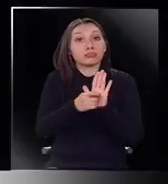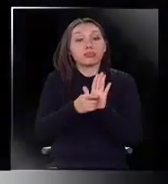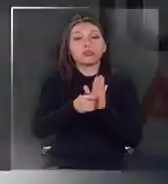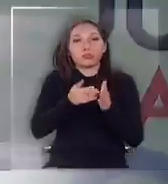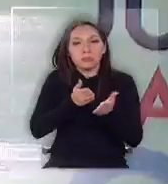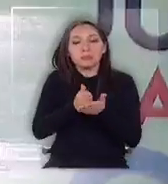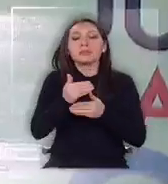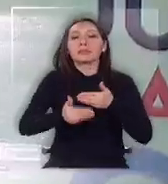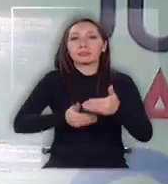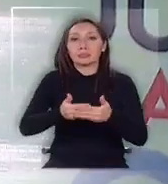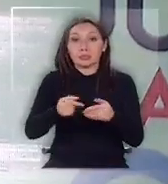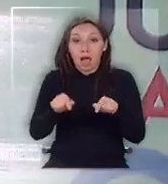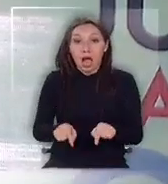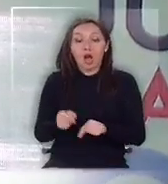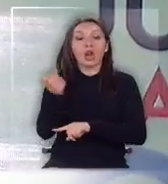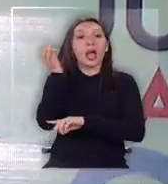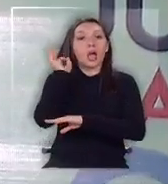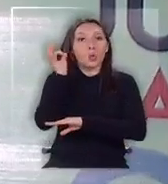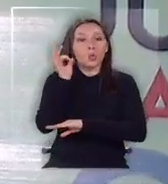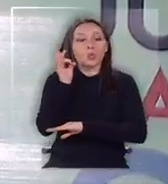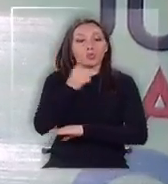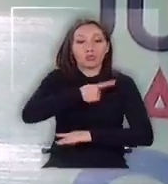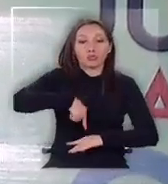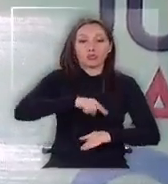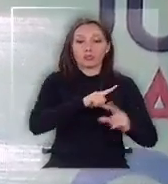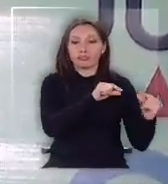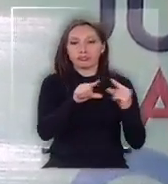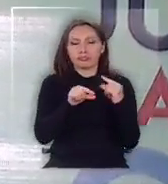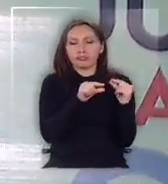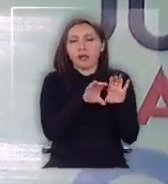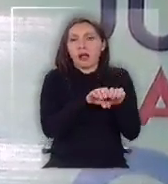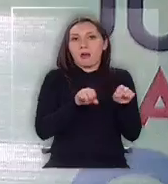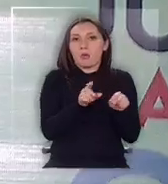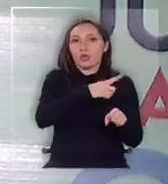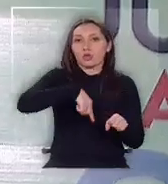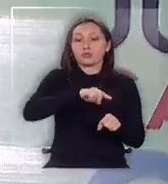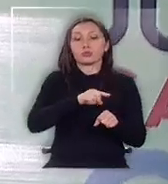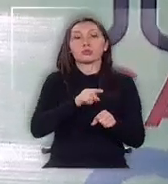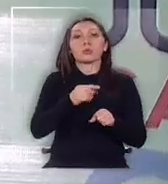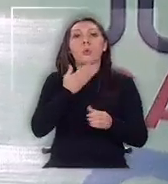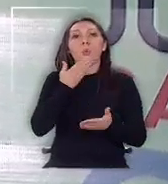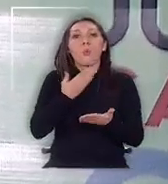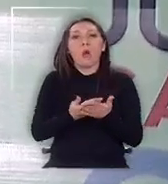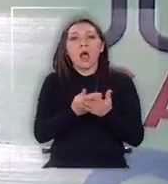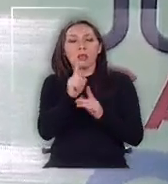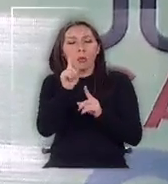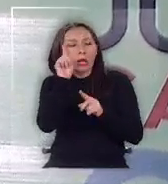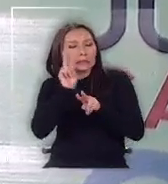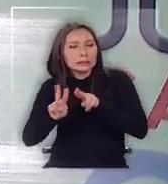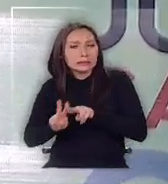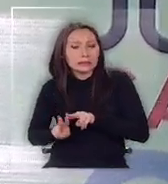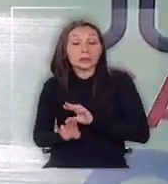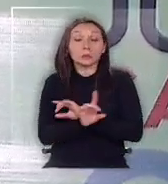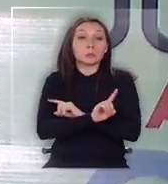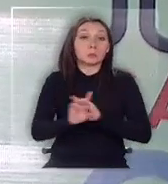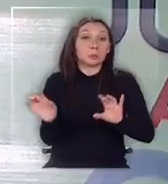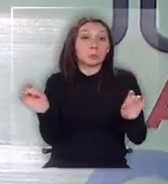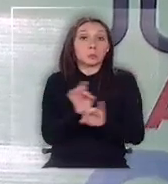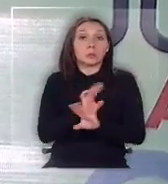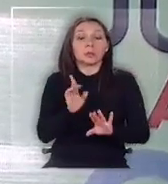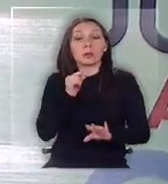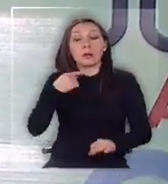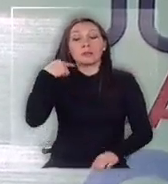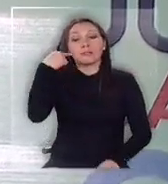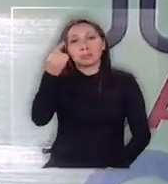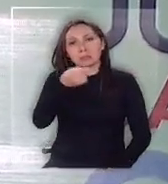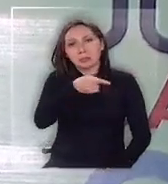forma vamos ahora a reunirnos entre nosotros primero rápidamente para afar un par de detalles y esperamos dentro de los primeros días de la